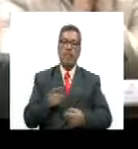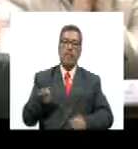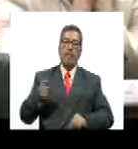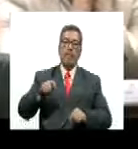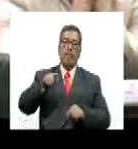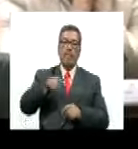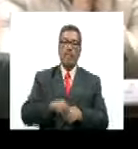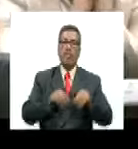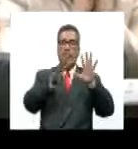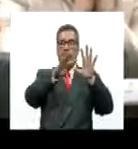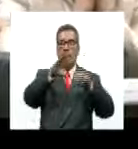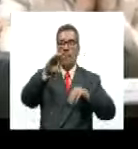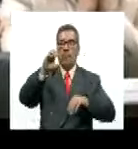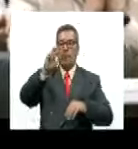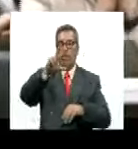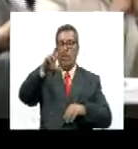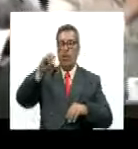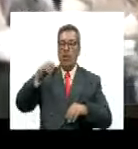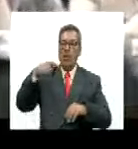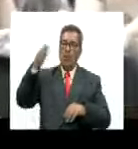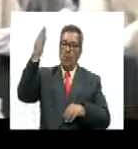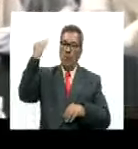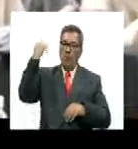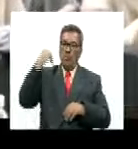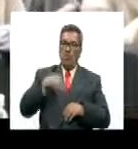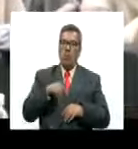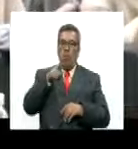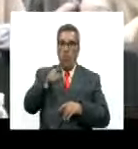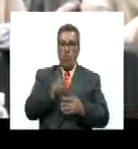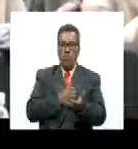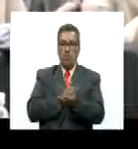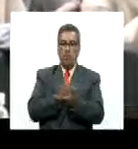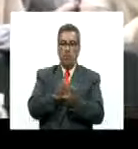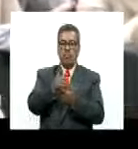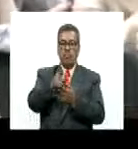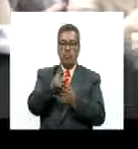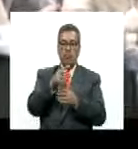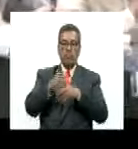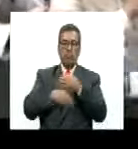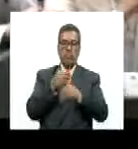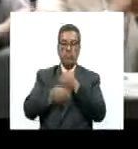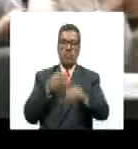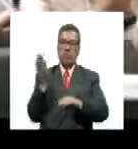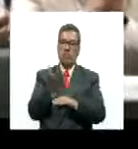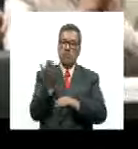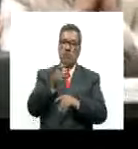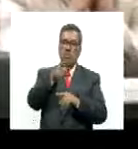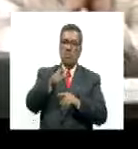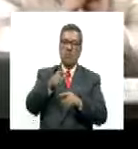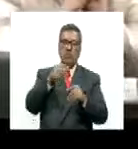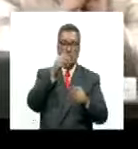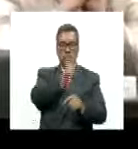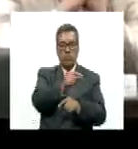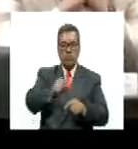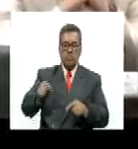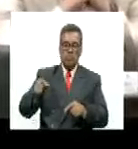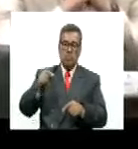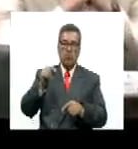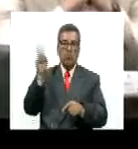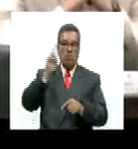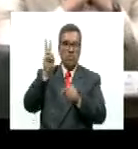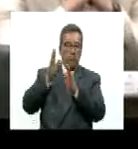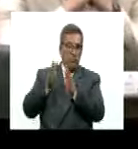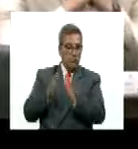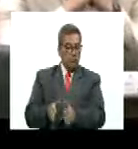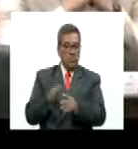las 930 anteriores, pues continúa tomando sanciones contra funcionarios venezolanos, en